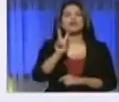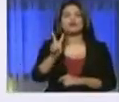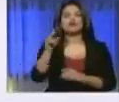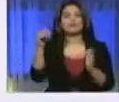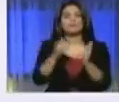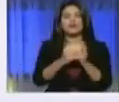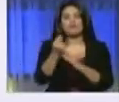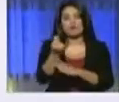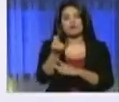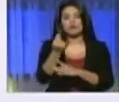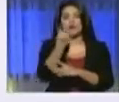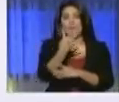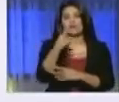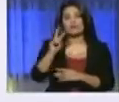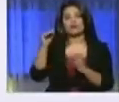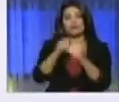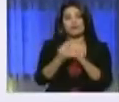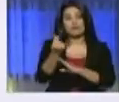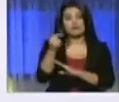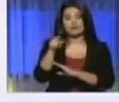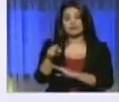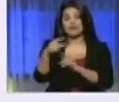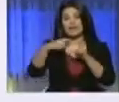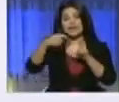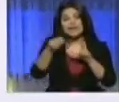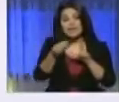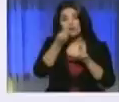Porque es el instrumento que tenemos para la familia.